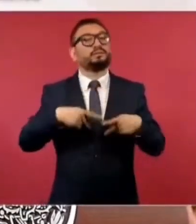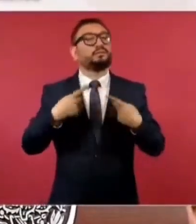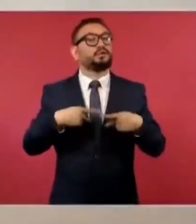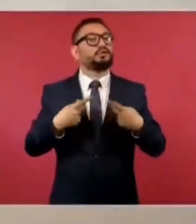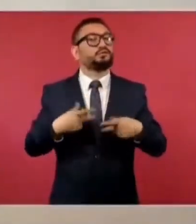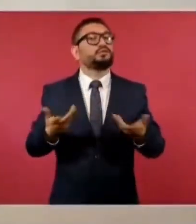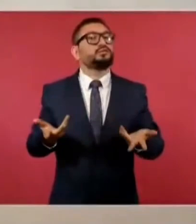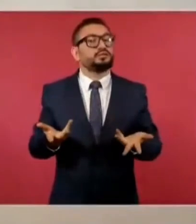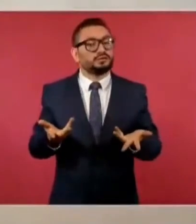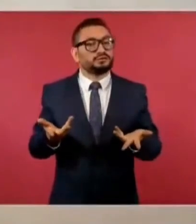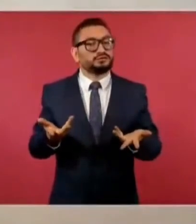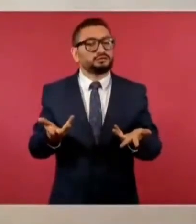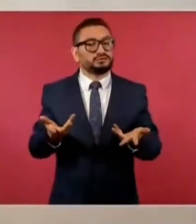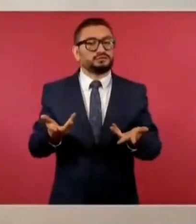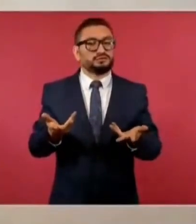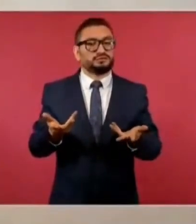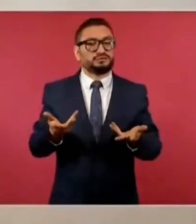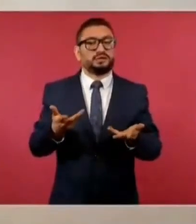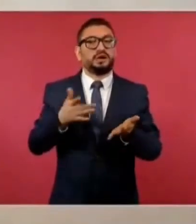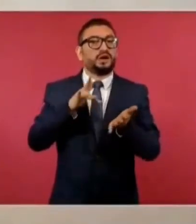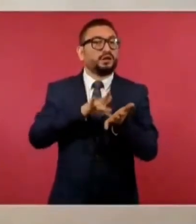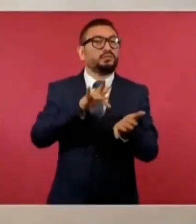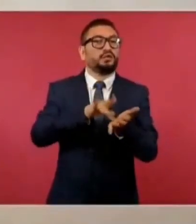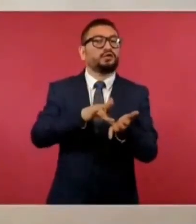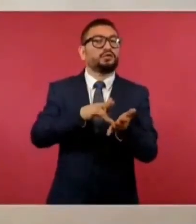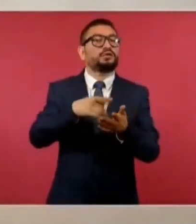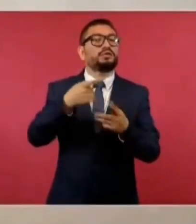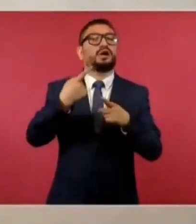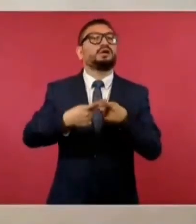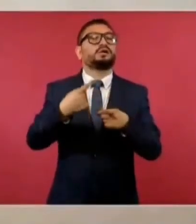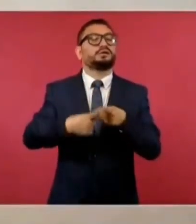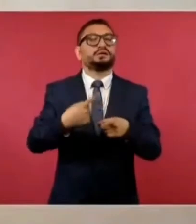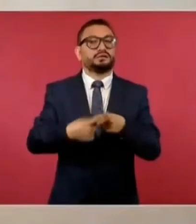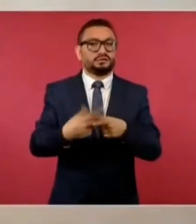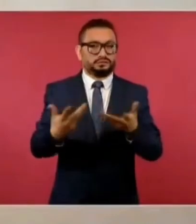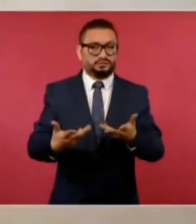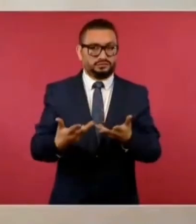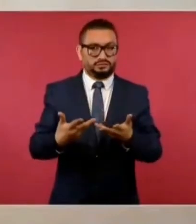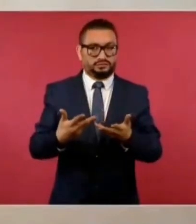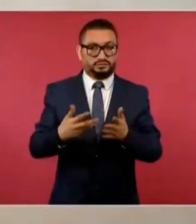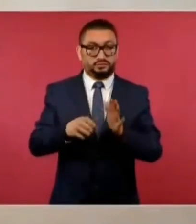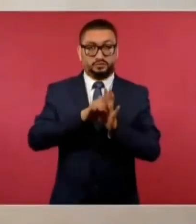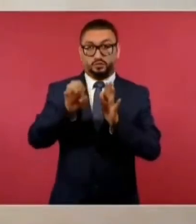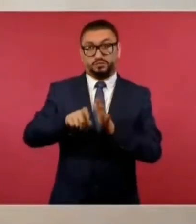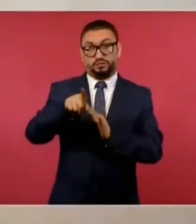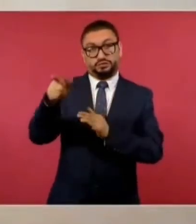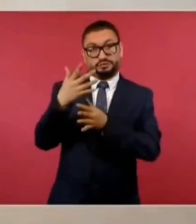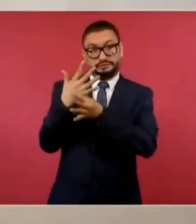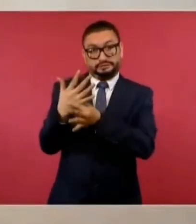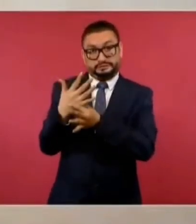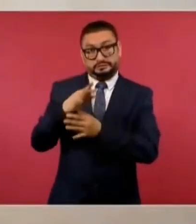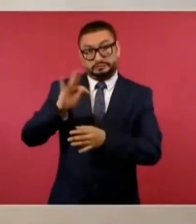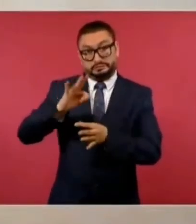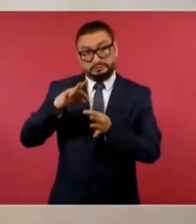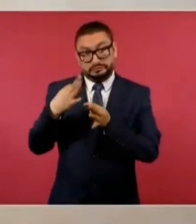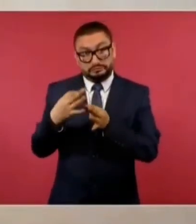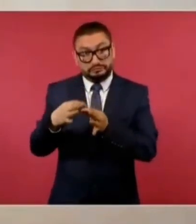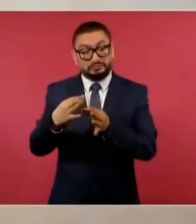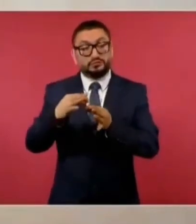les iban a dar ese apoyo si es que iban a cumplir con eso?